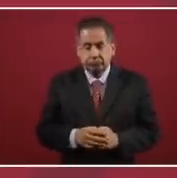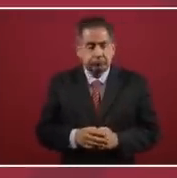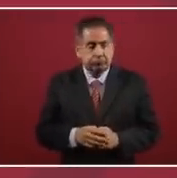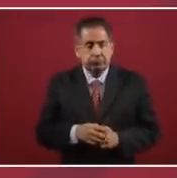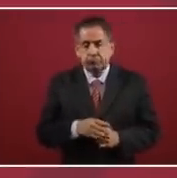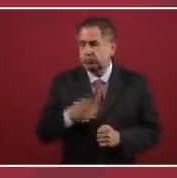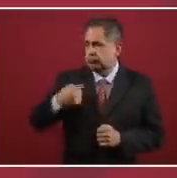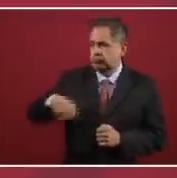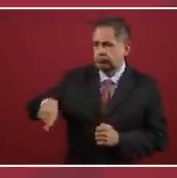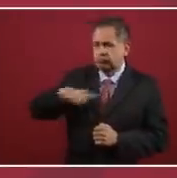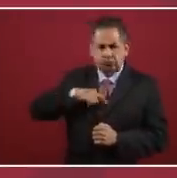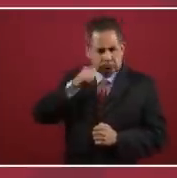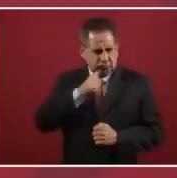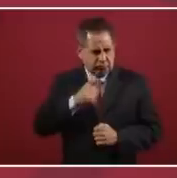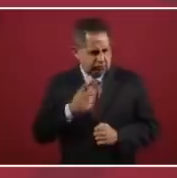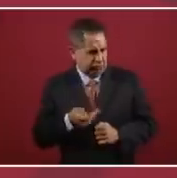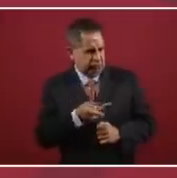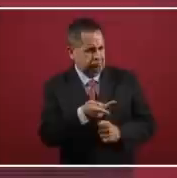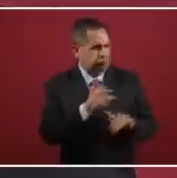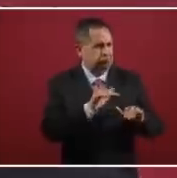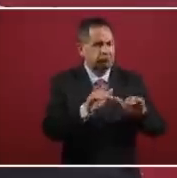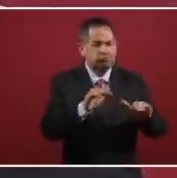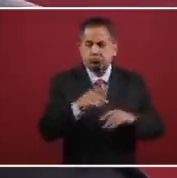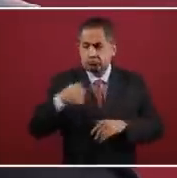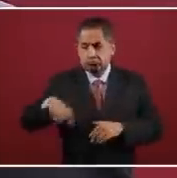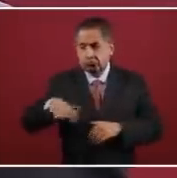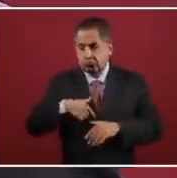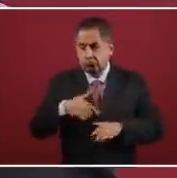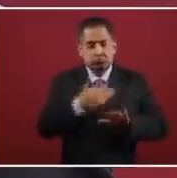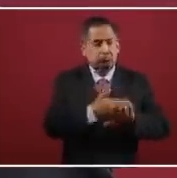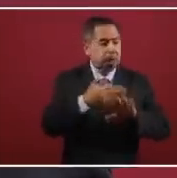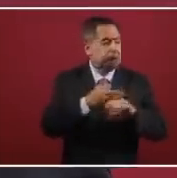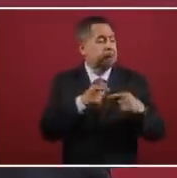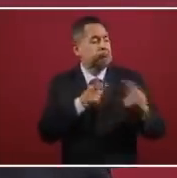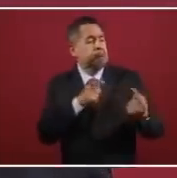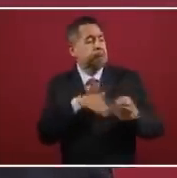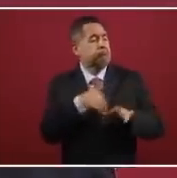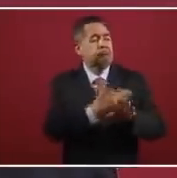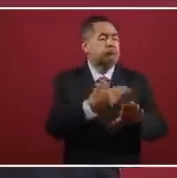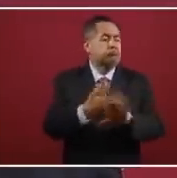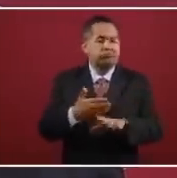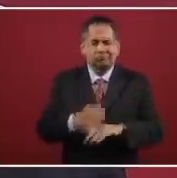cuestionamos nosotros o atacamos a nuestros opositores.